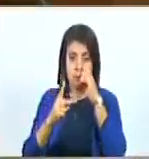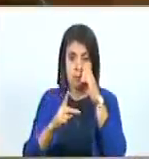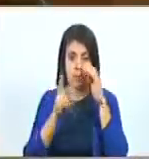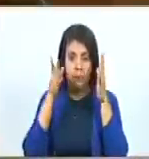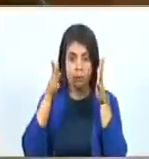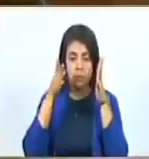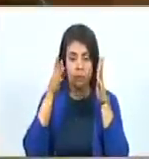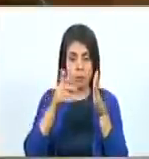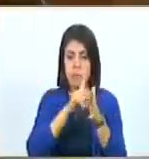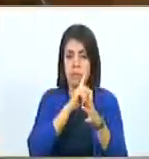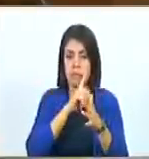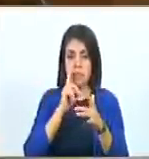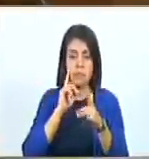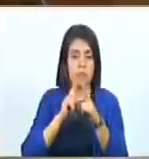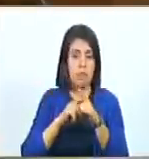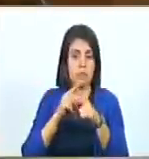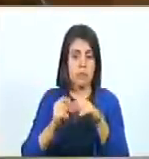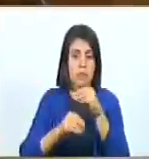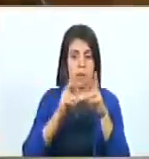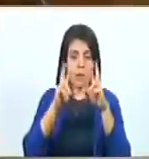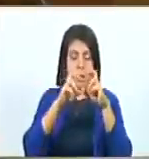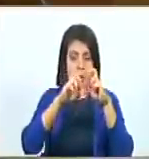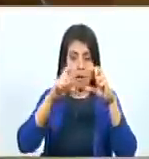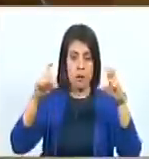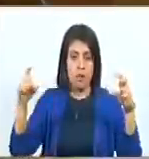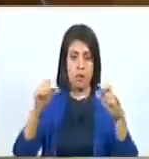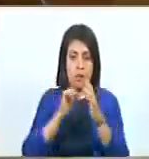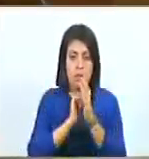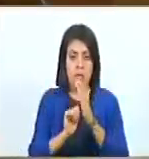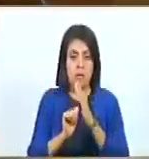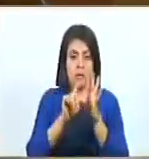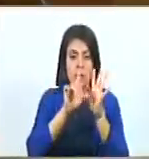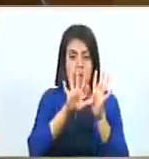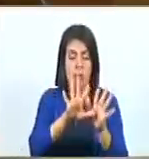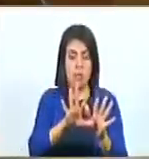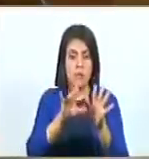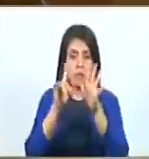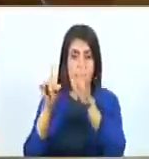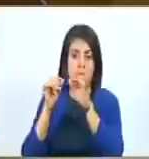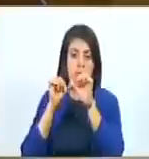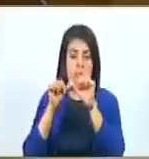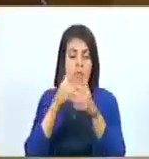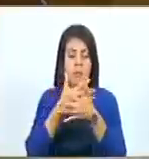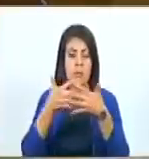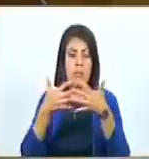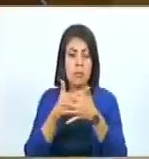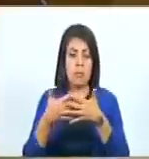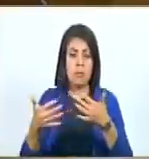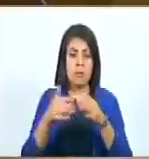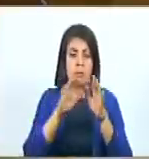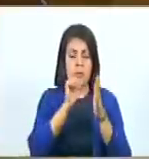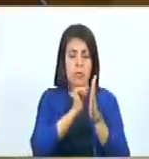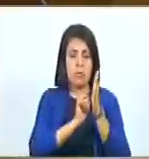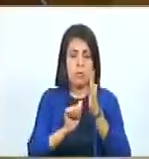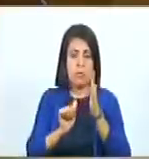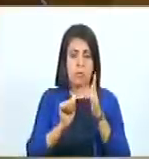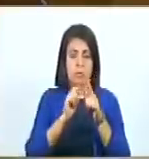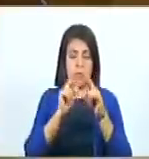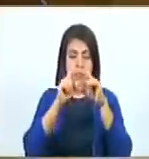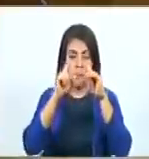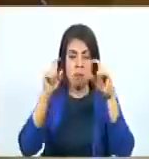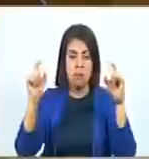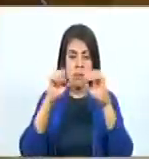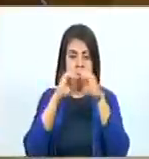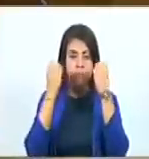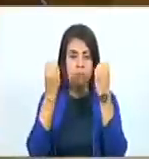se sugiere aprobar la denominación de un nuevo epígrafe que corresponde al artículo 16, quedando redactado de la siguiente manera. Epígrafe,